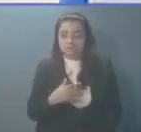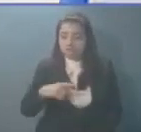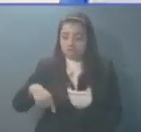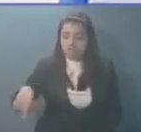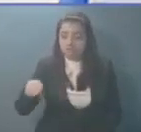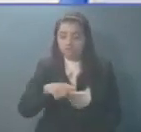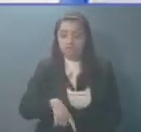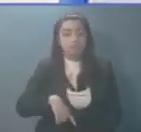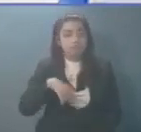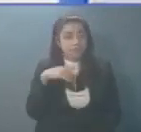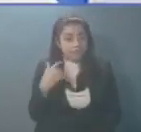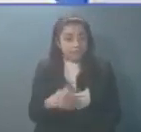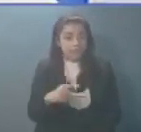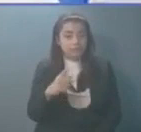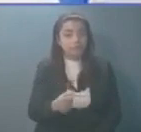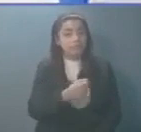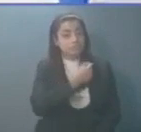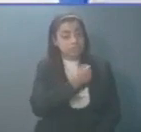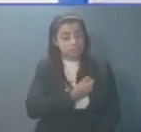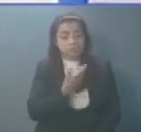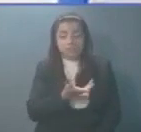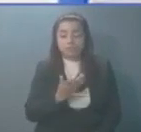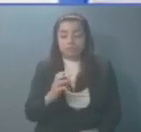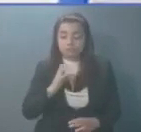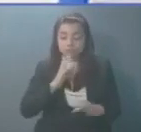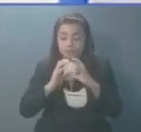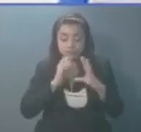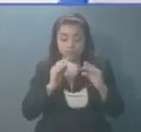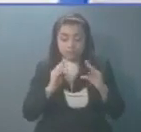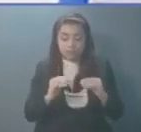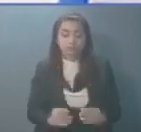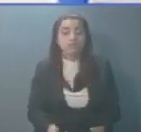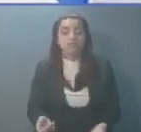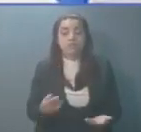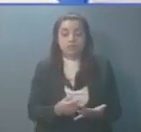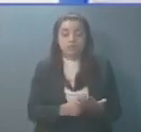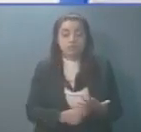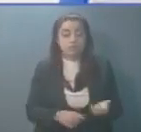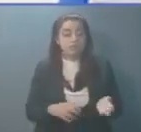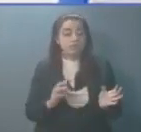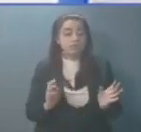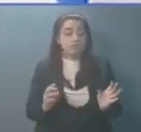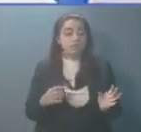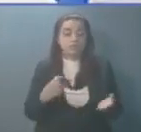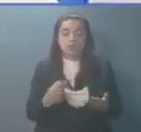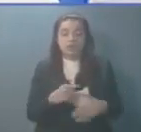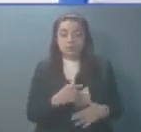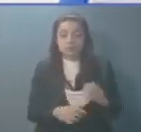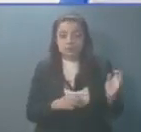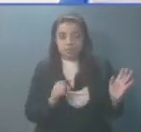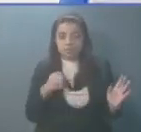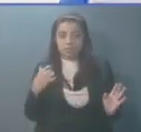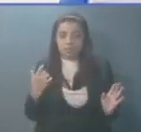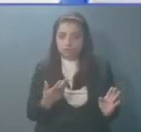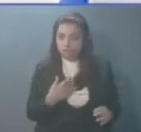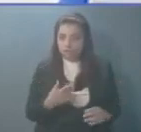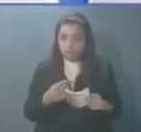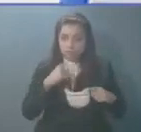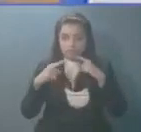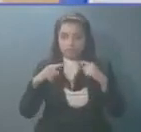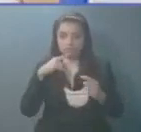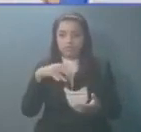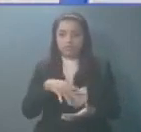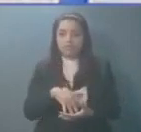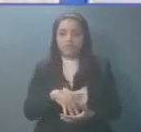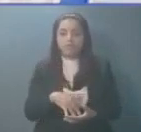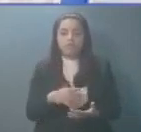varios de ustedes han sido víctimas de estos medios de comunicación. Dañinos, malos para la democracia de nuestro país.